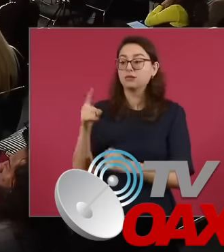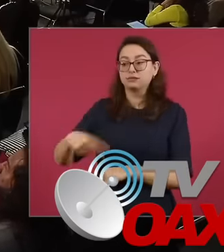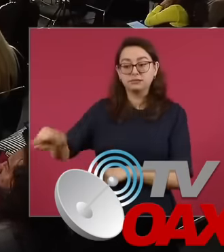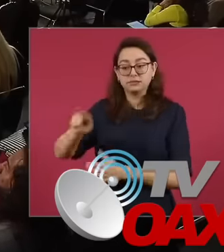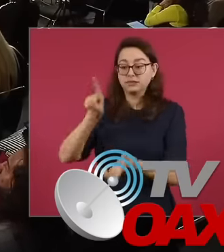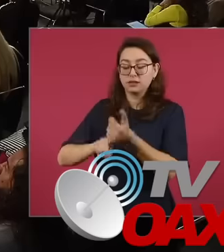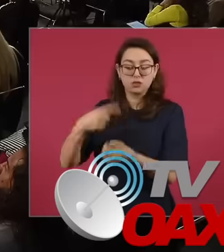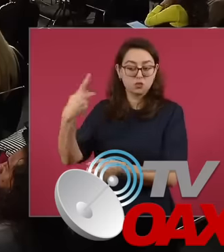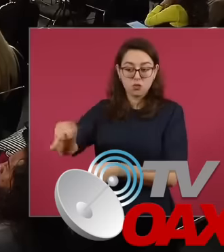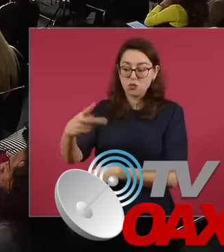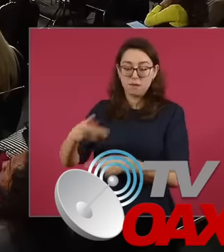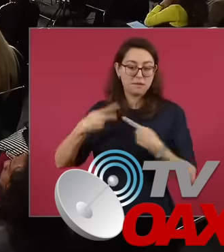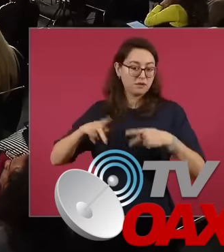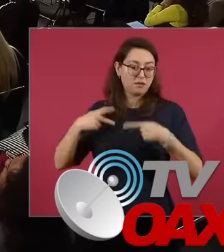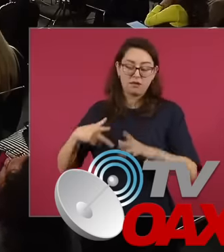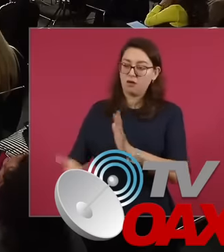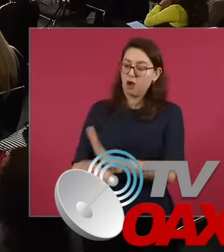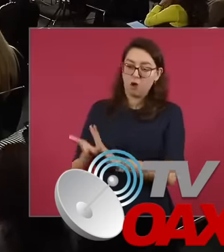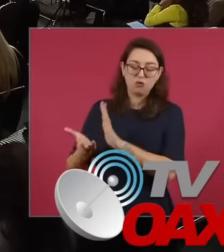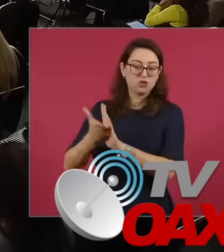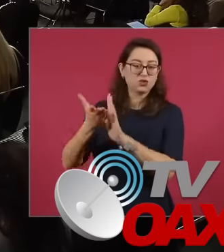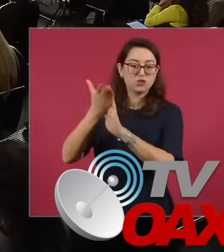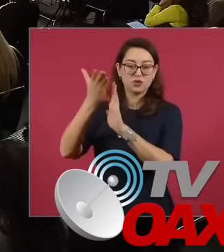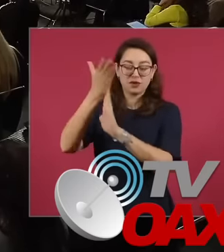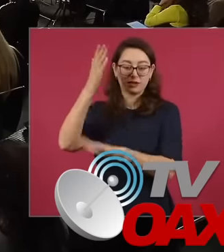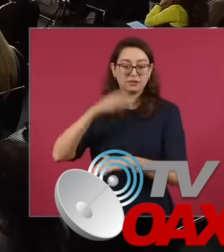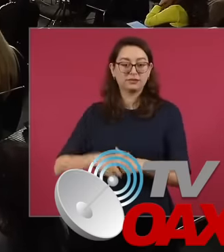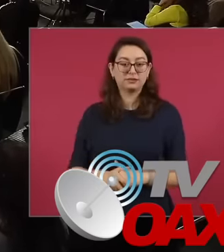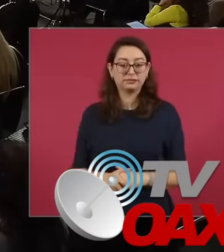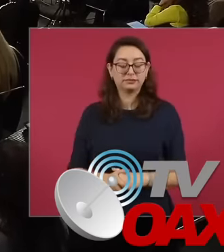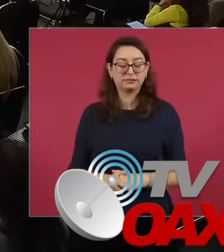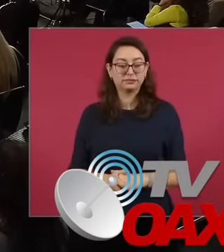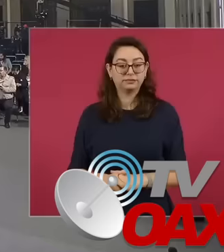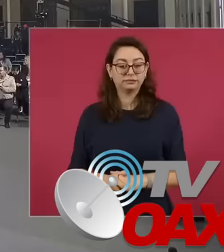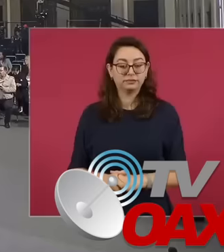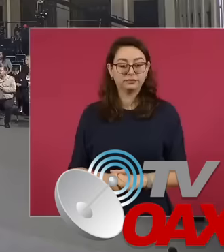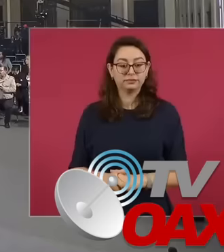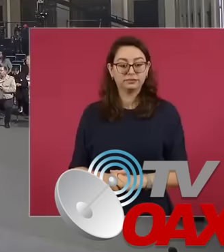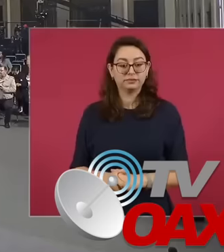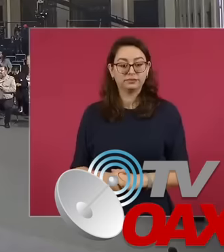de construcción. ¿Mande?